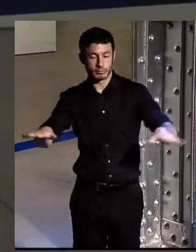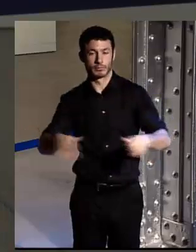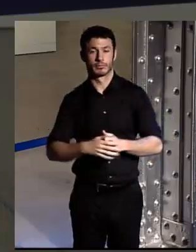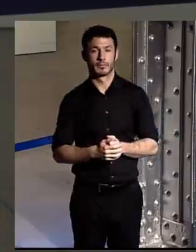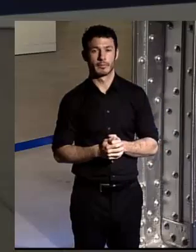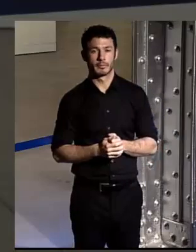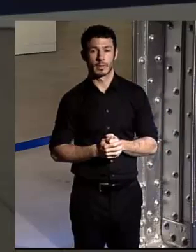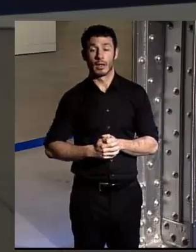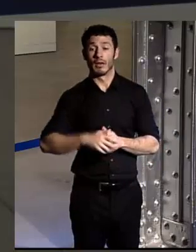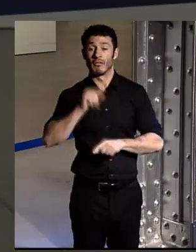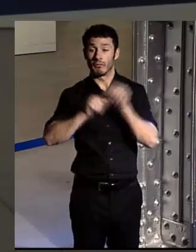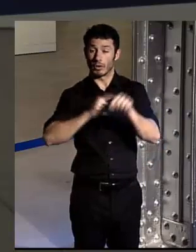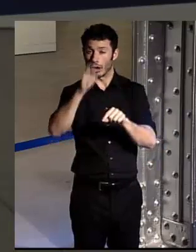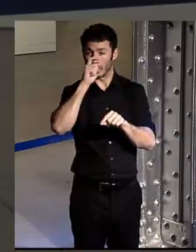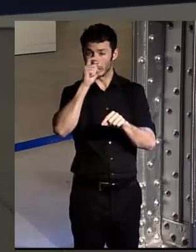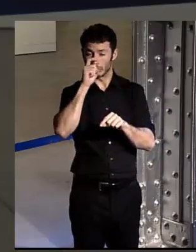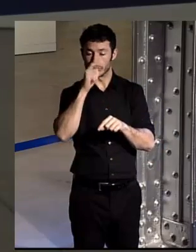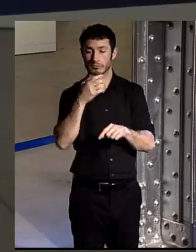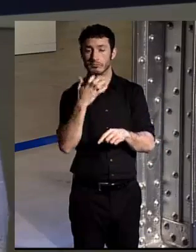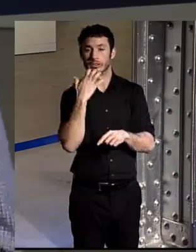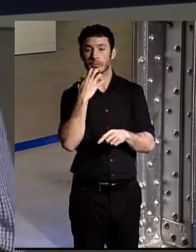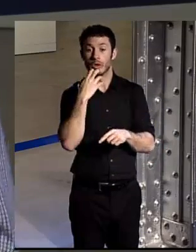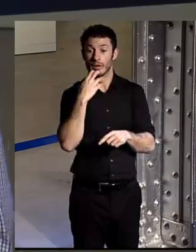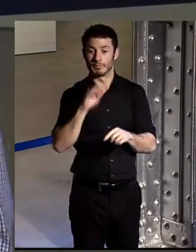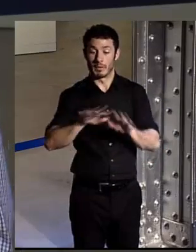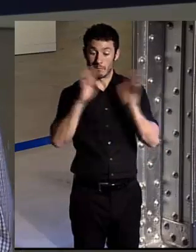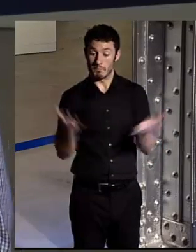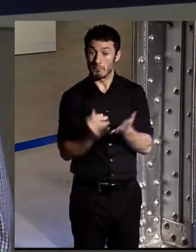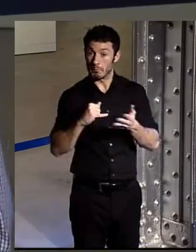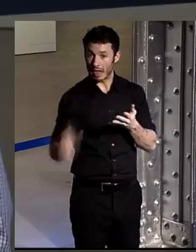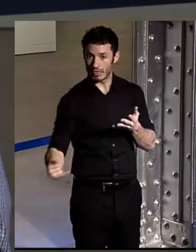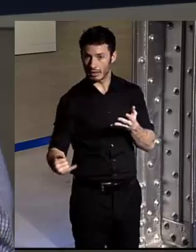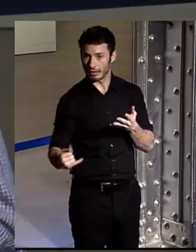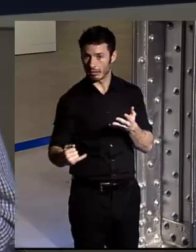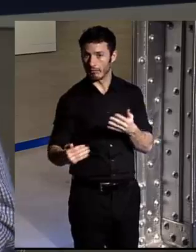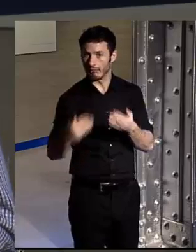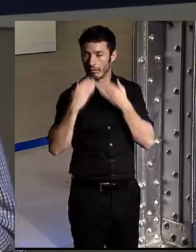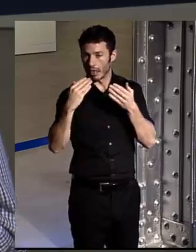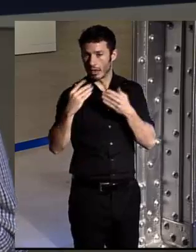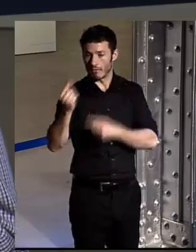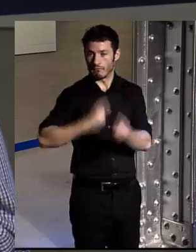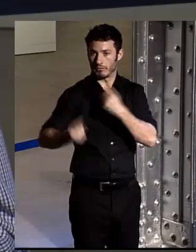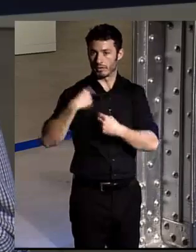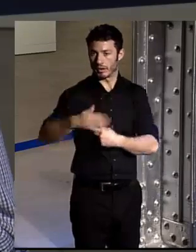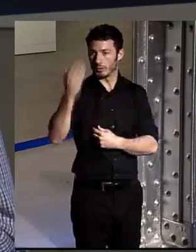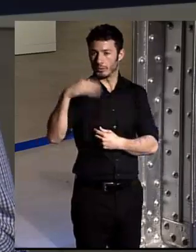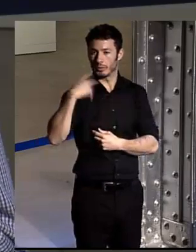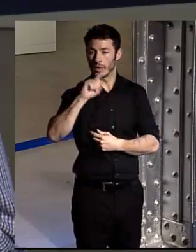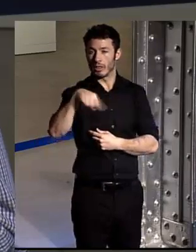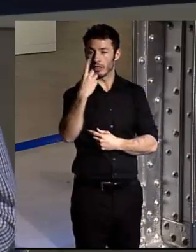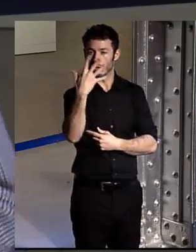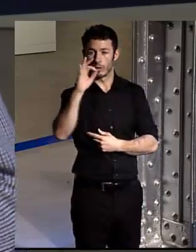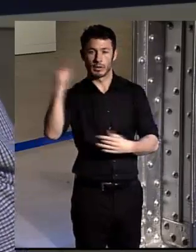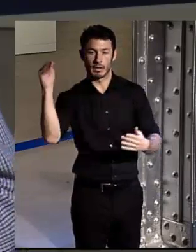como los genes de la sincitina, que hacía referencia, el origen de la placenta está relacionado con una infección por retrovirus de hace más o menos 150 millones de años,